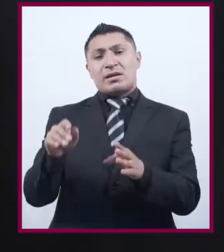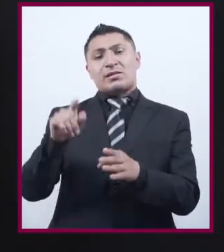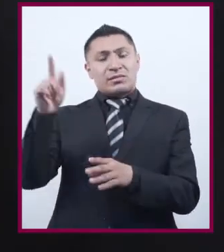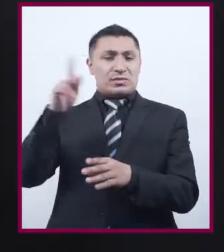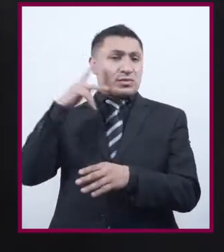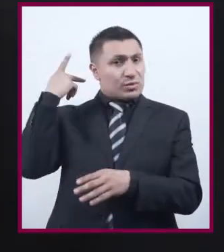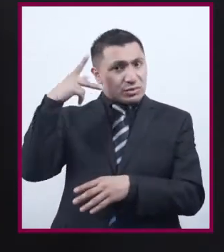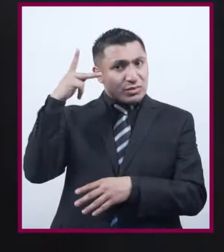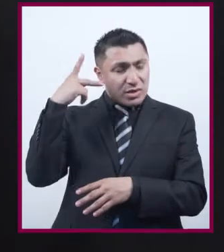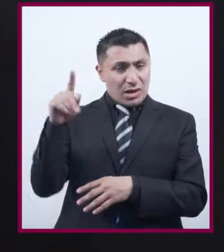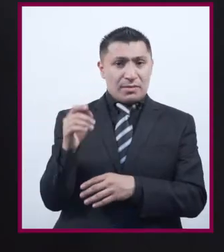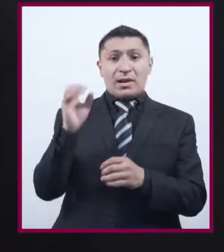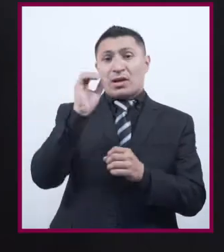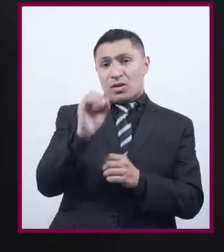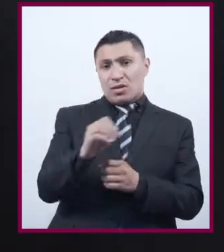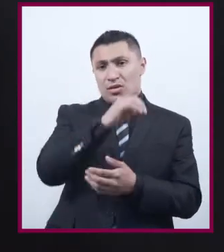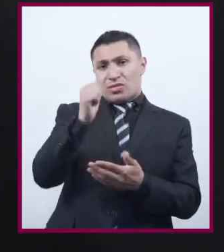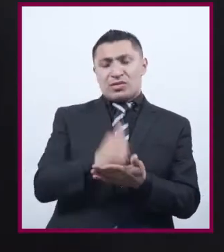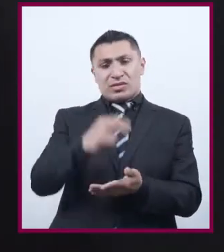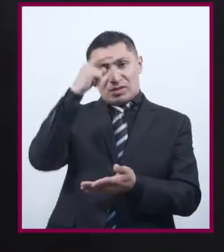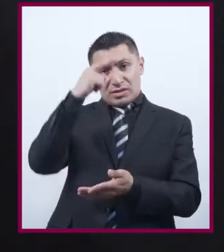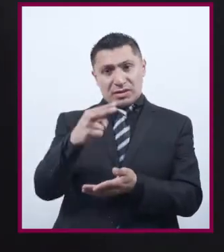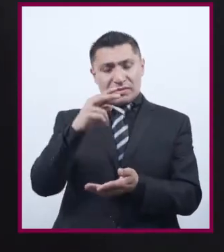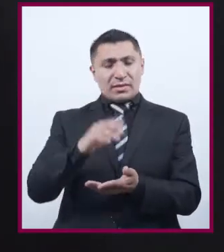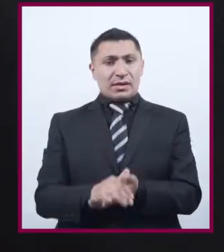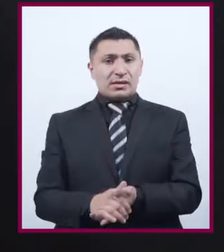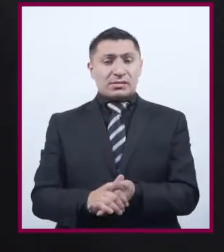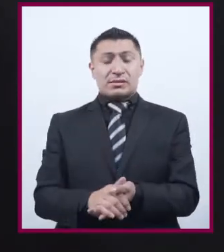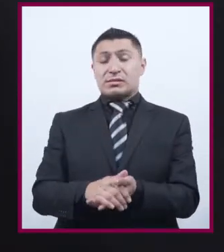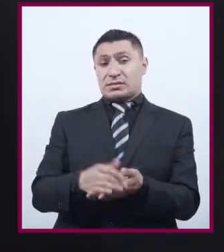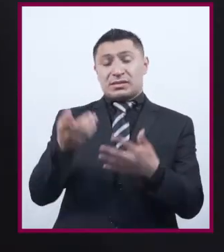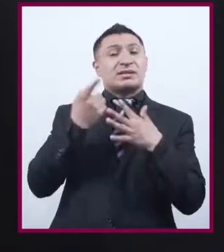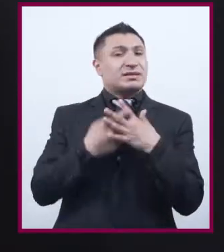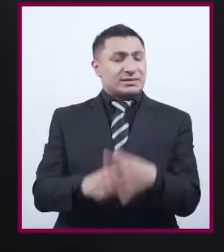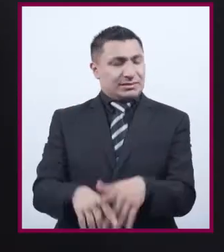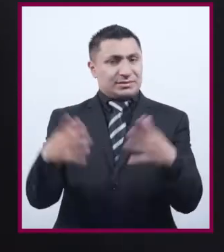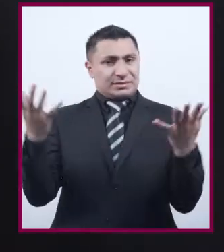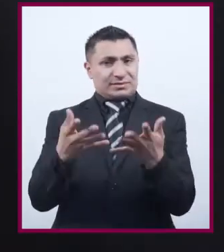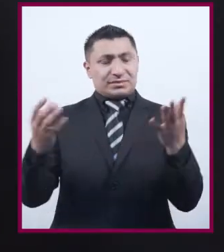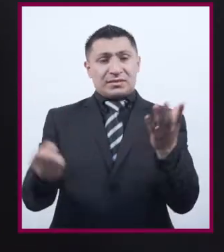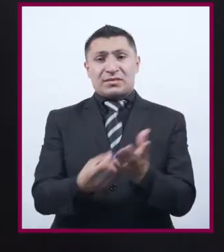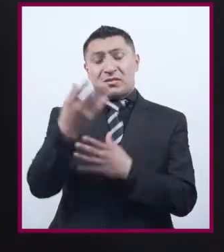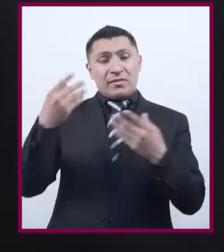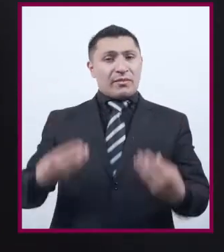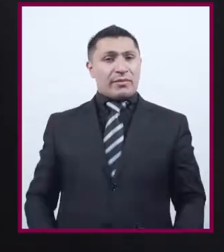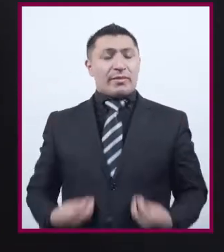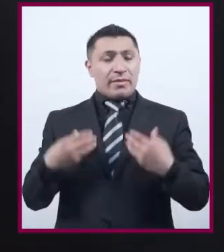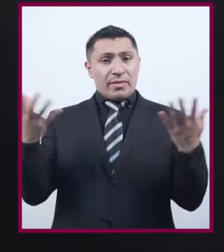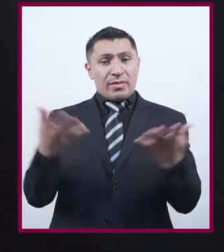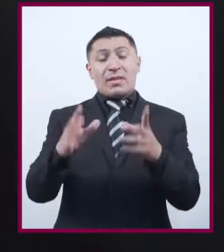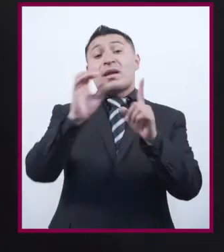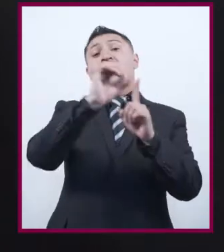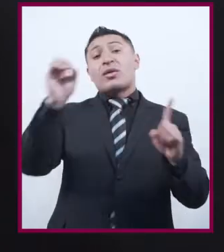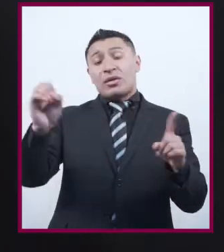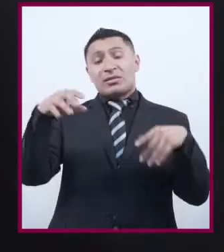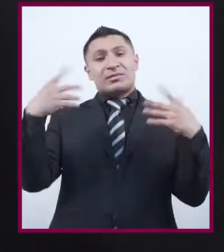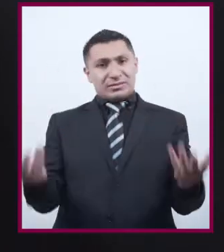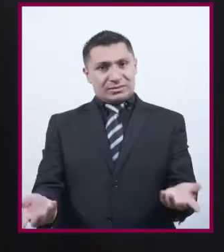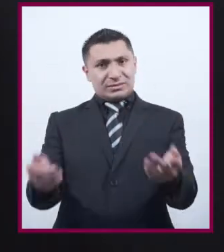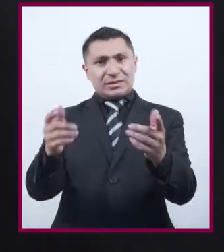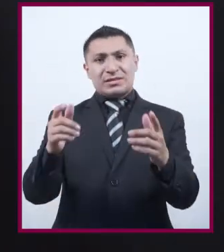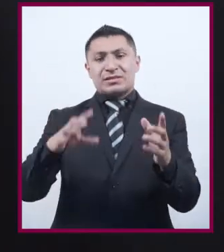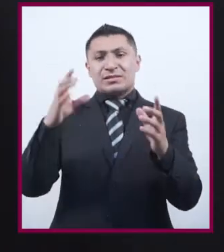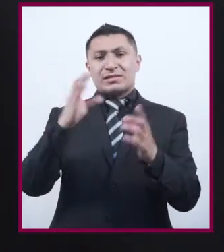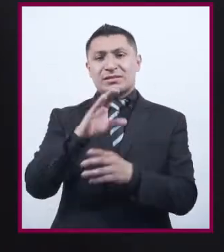las arpearas en Puebla o las cigarreras en la Ciudad de México. Y para comenzar a construir una nueva vida, crearon